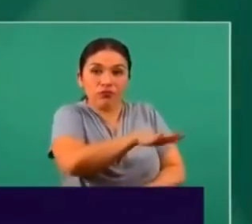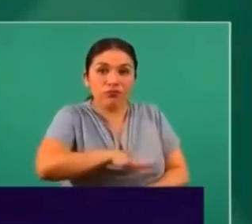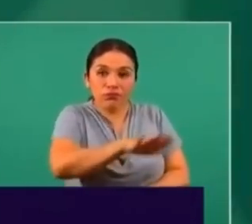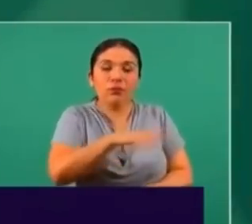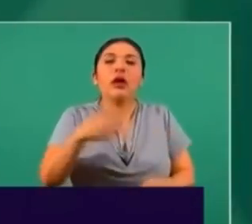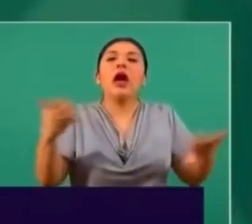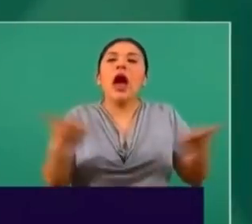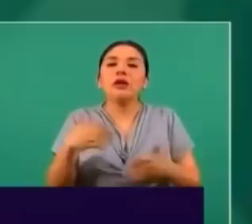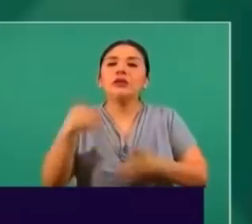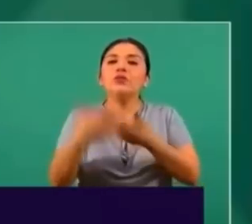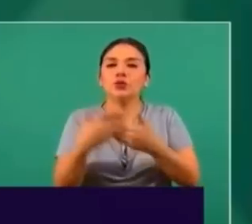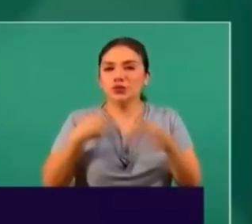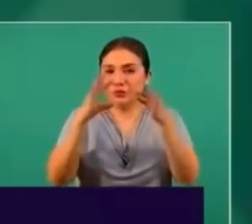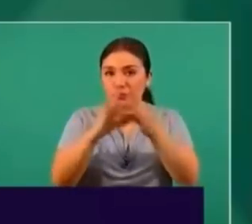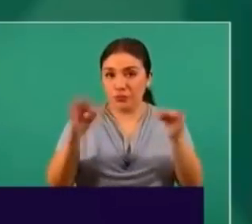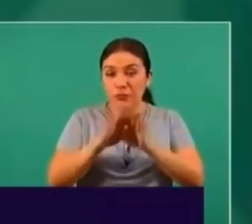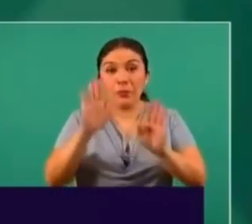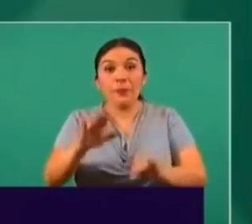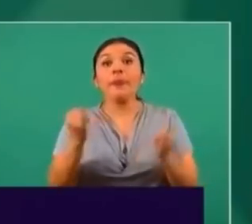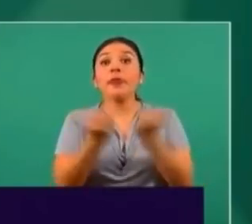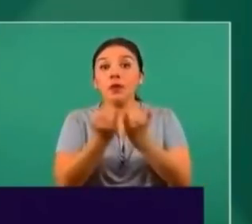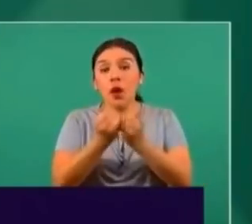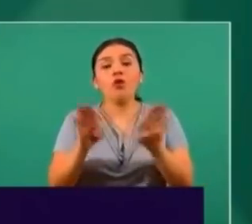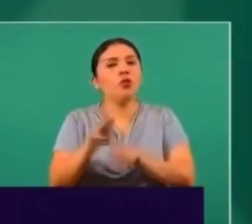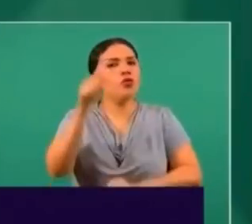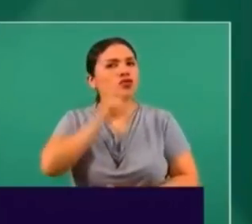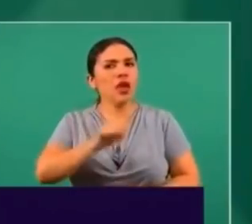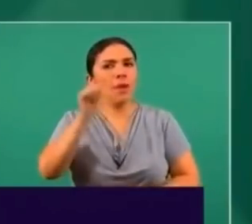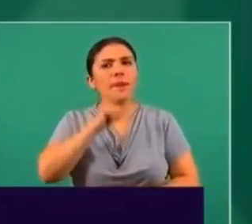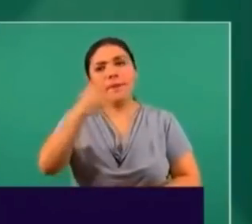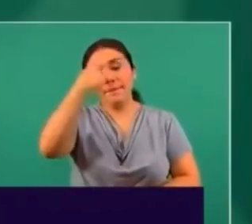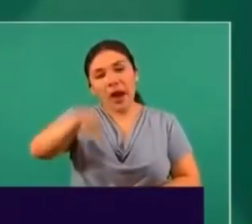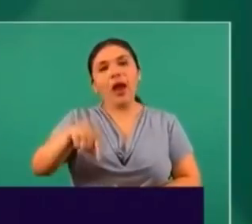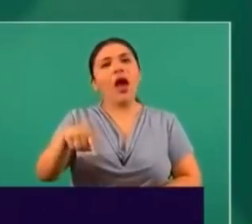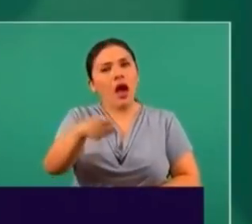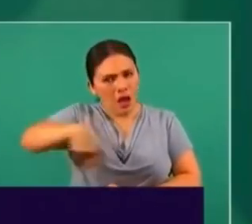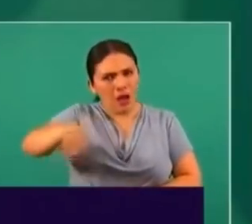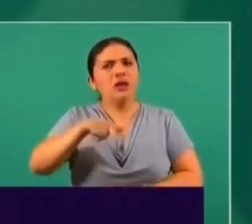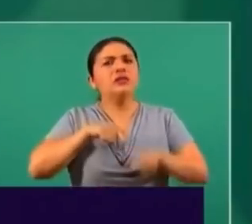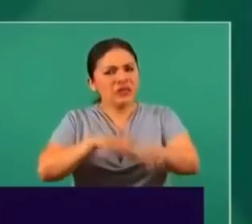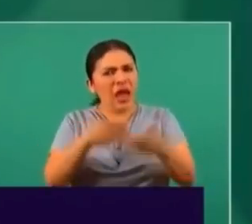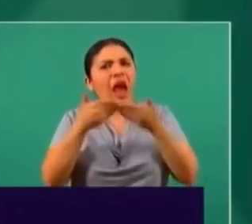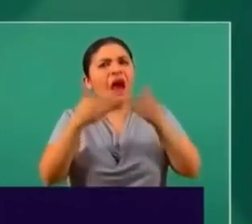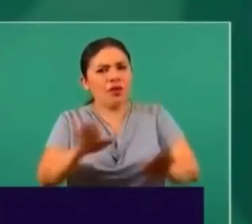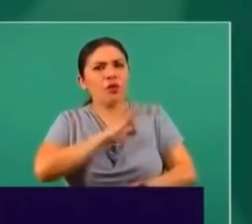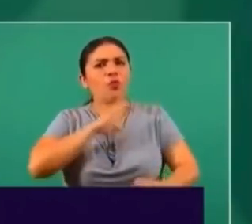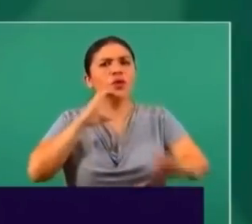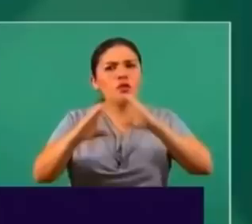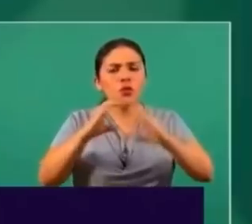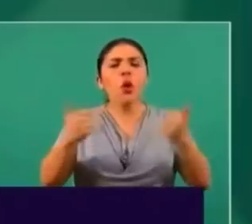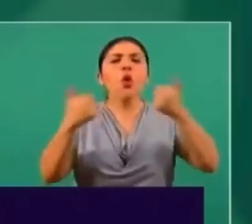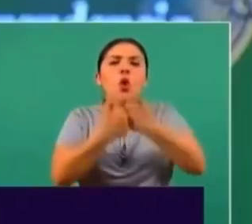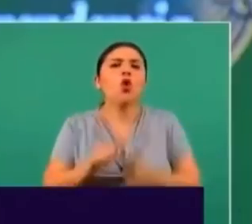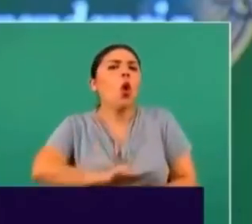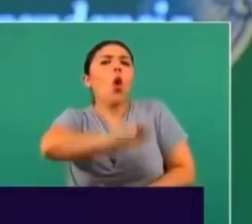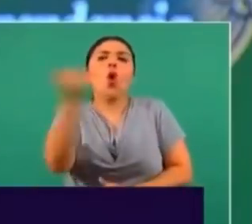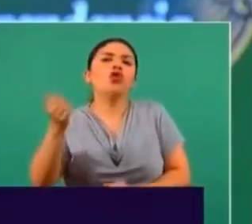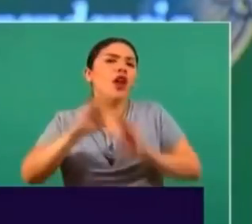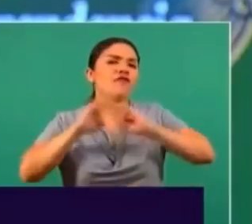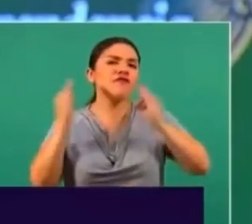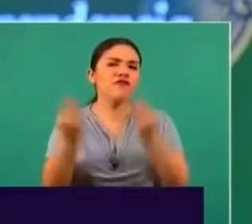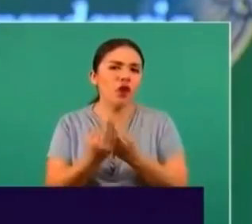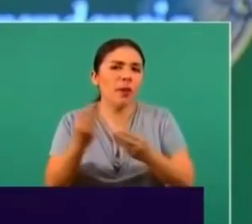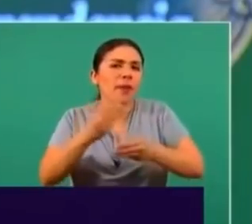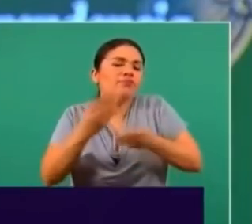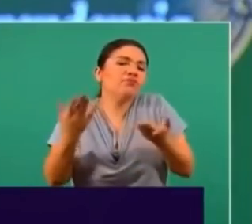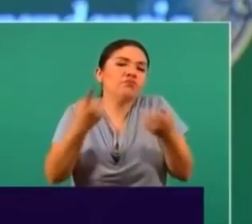está. Quisiera hacer mención de una cosa adicional que preocupa mucho de esto. A ver. Que es, por lo menos, las bases